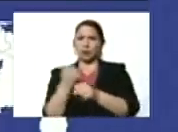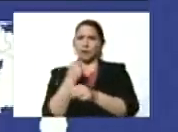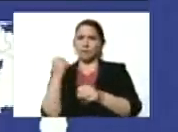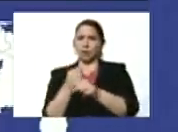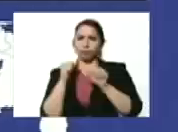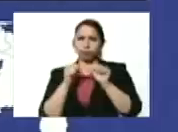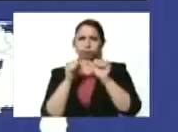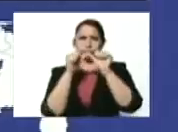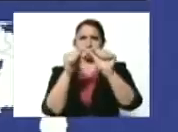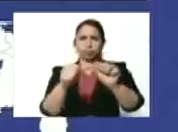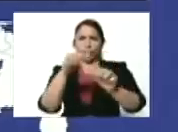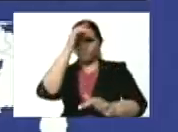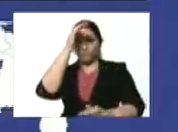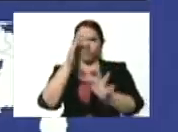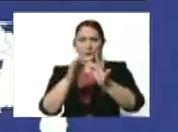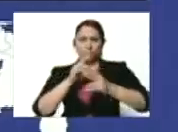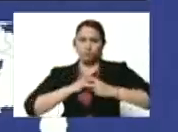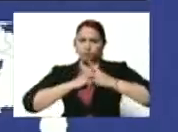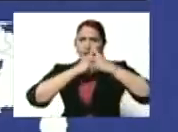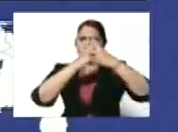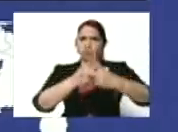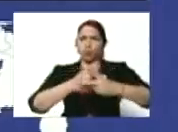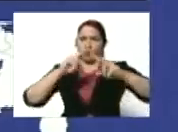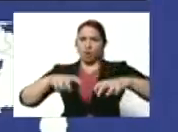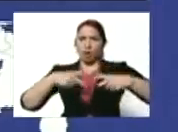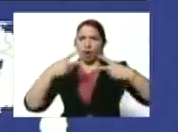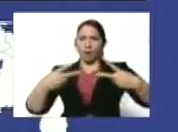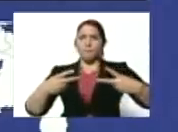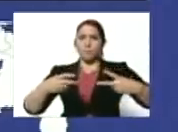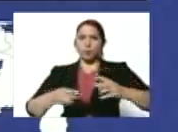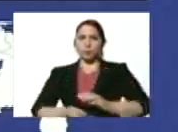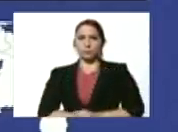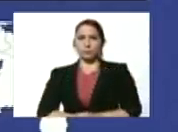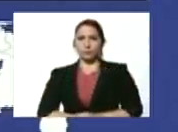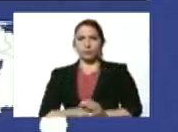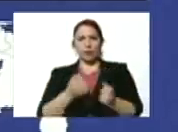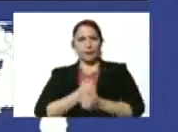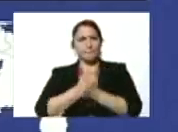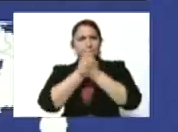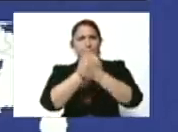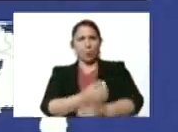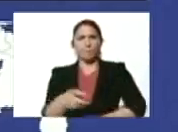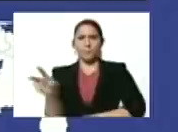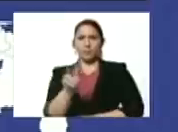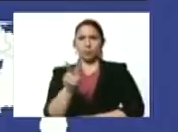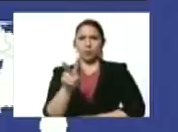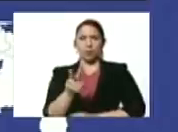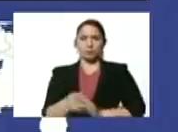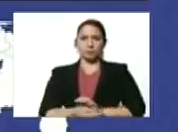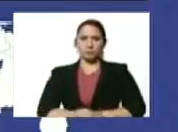fe, de voluntad renovada, de optimismo, de amor por Venezuela.